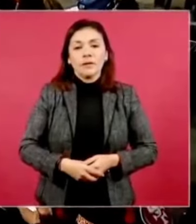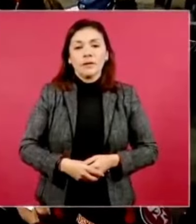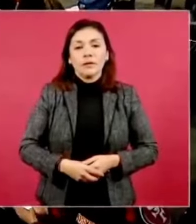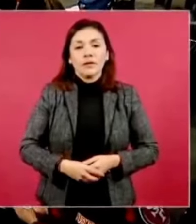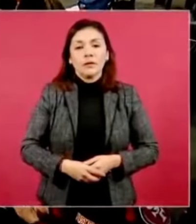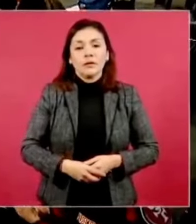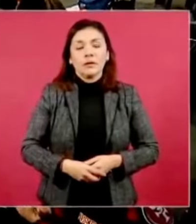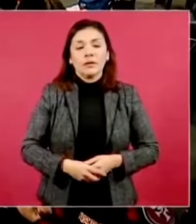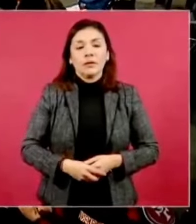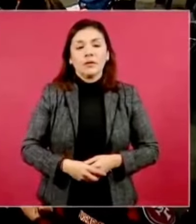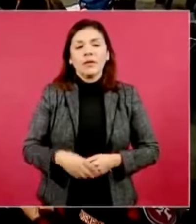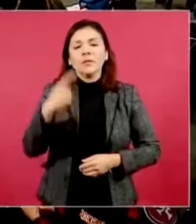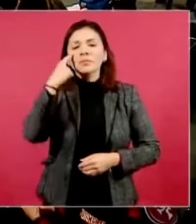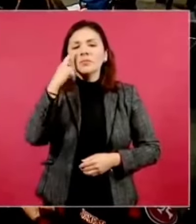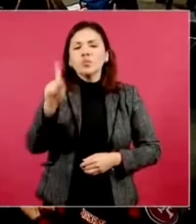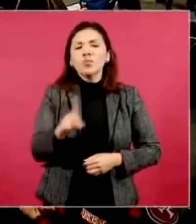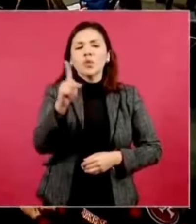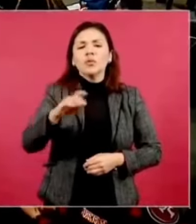Chico Muselo.